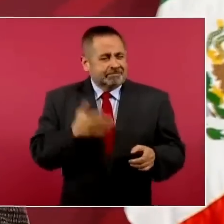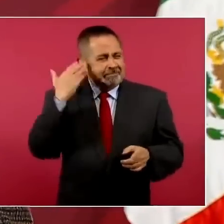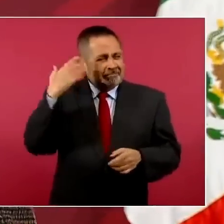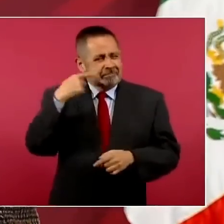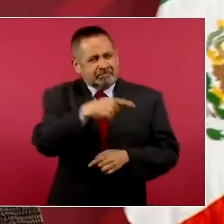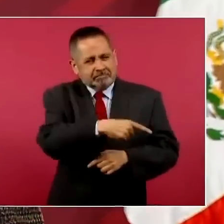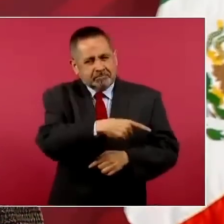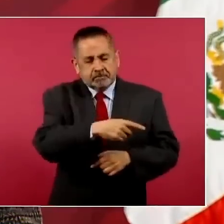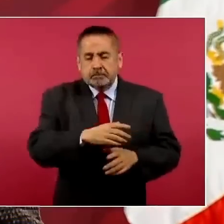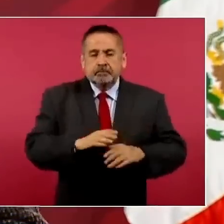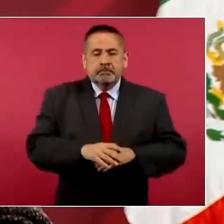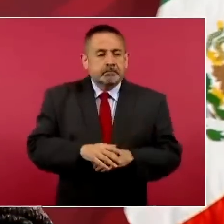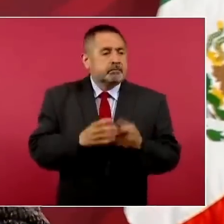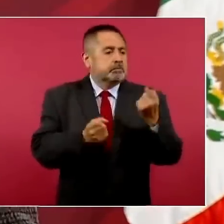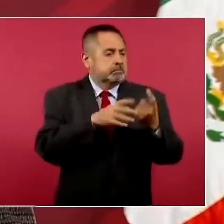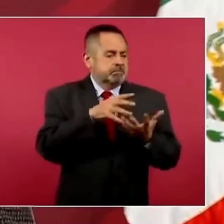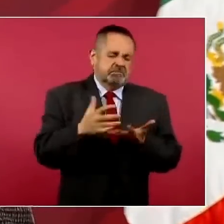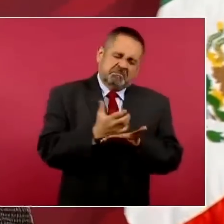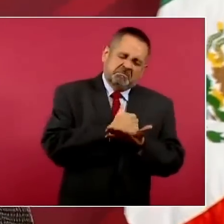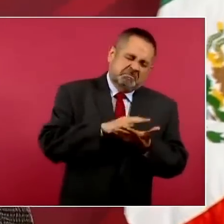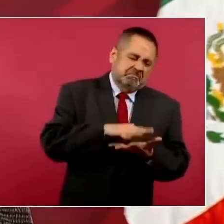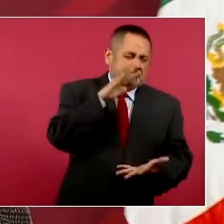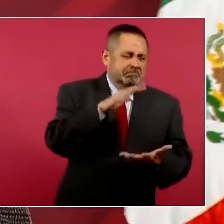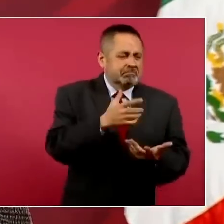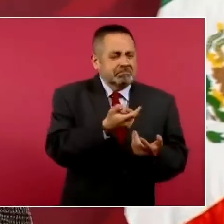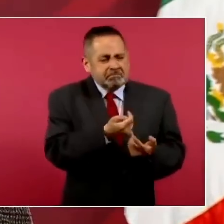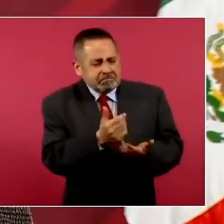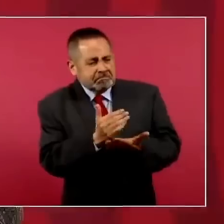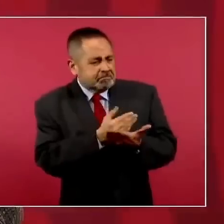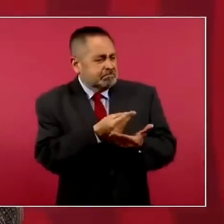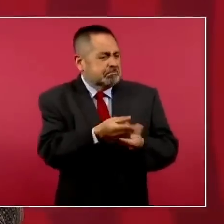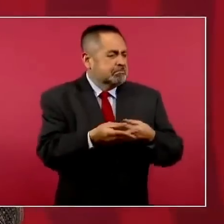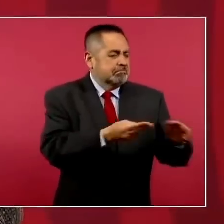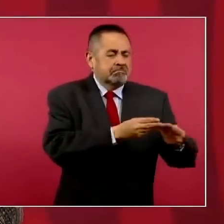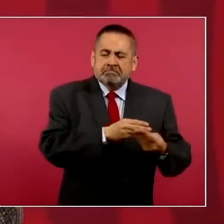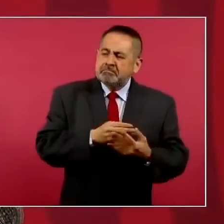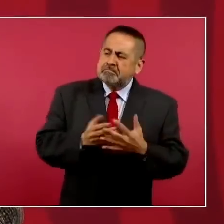Y a unos les tocaba más, a otros menos.